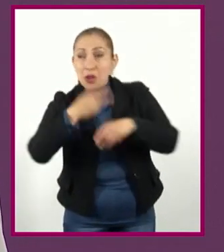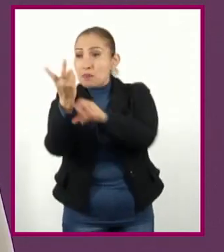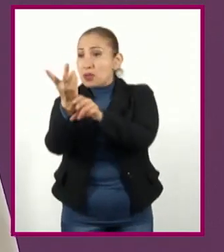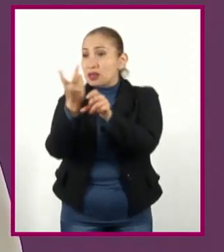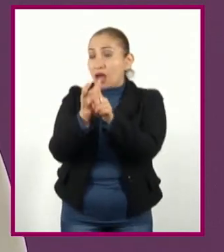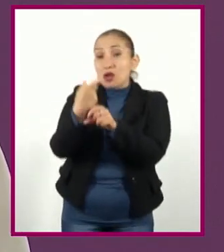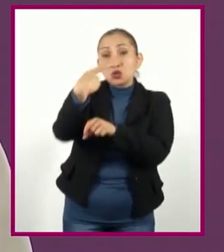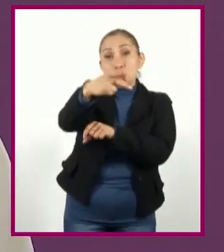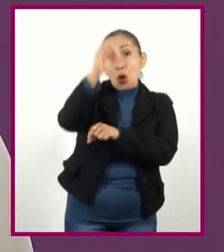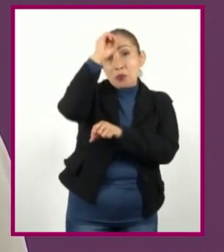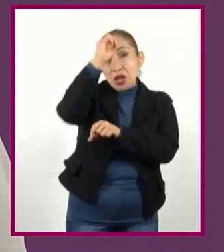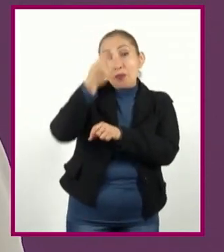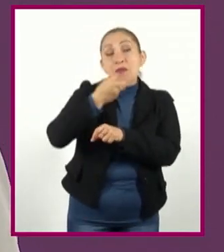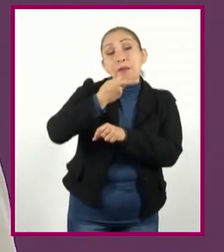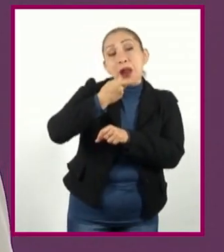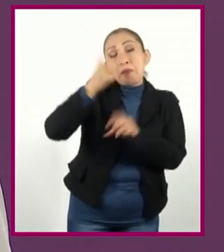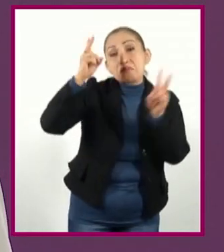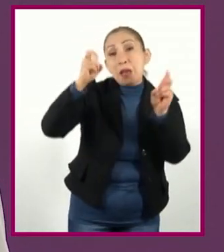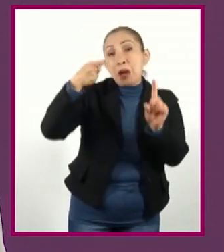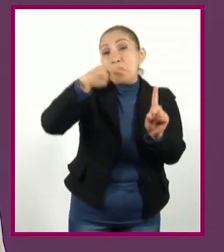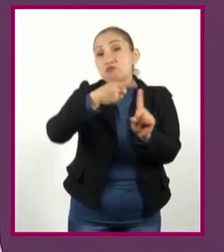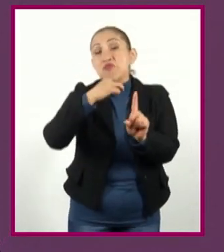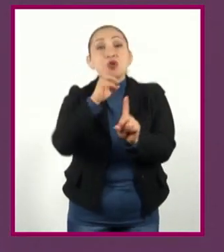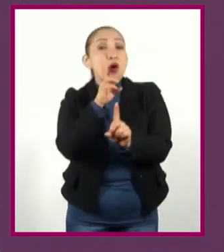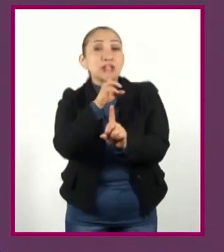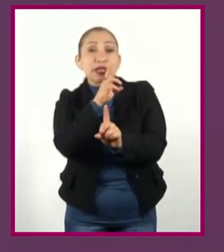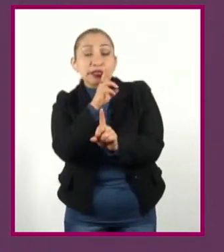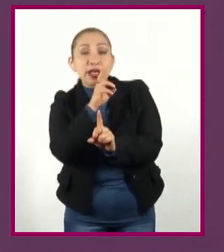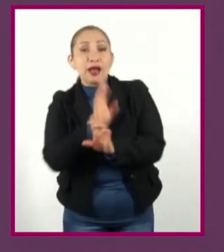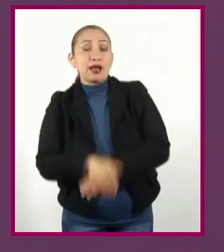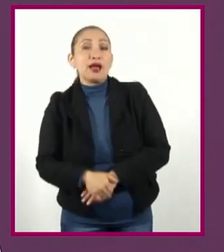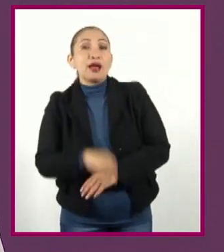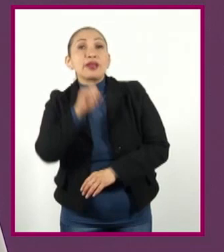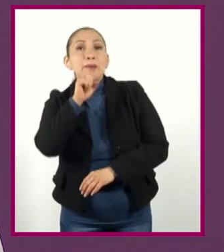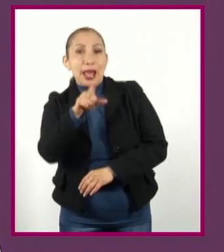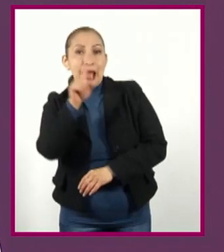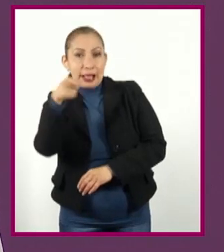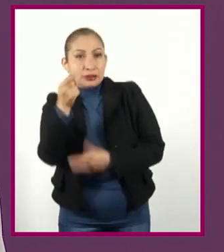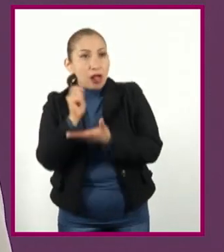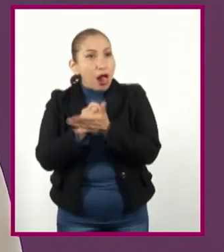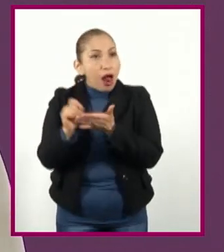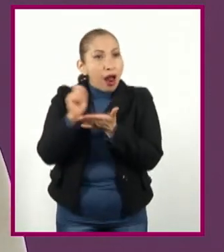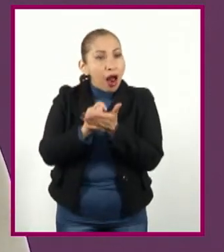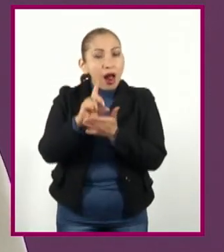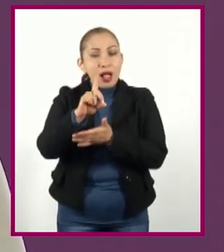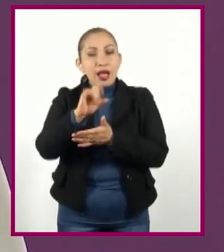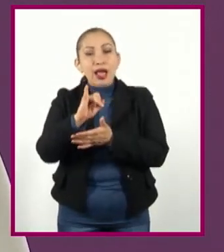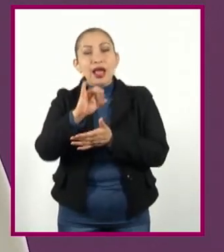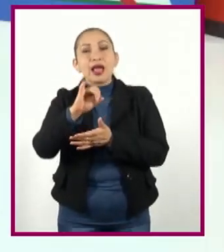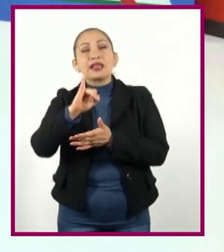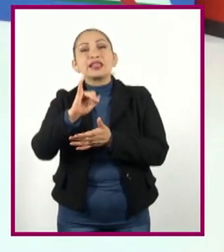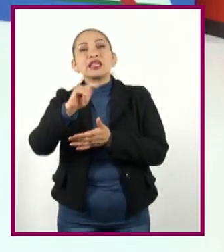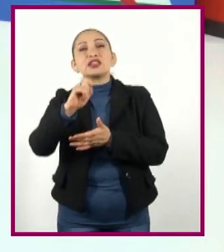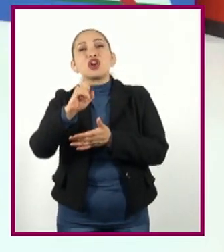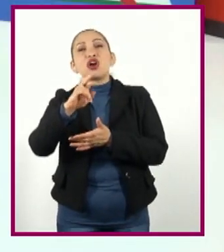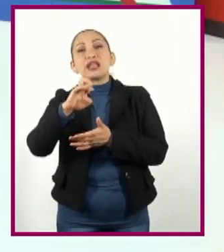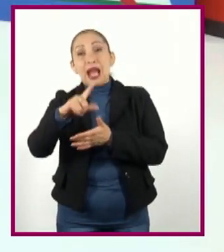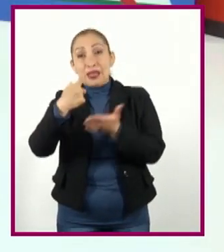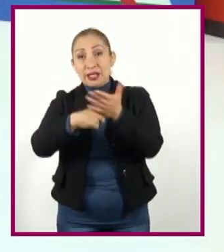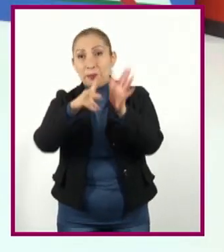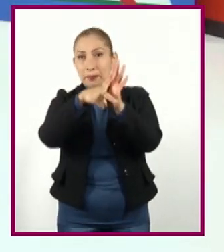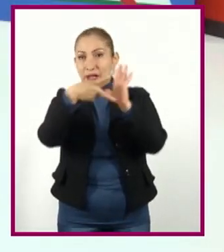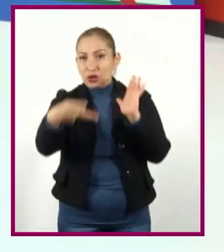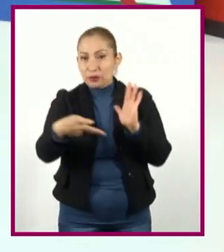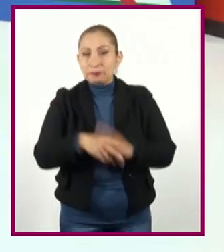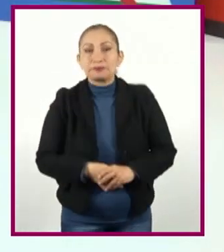que dan su punto de vista sobre alguna noticia, lo cual equivale a escribir un editorial en un periódico.